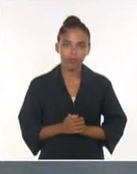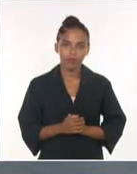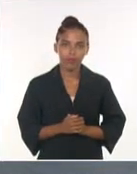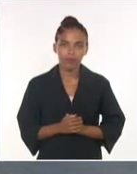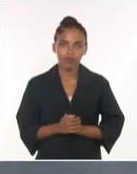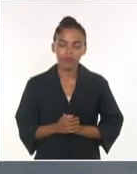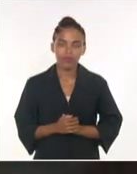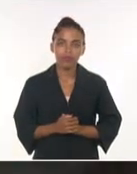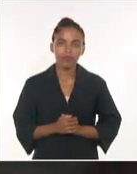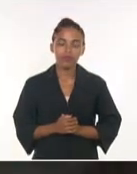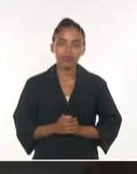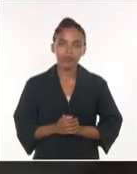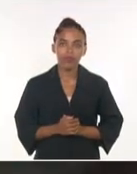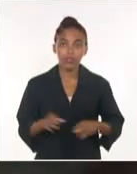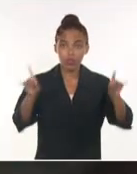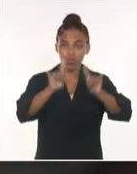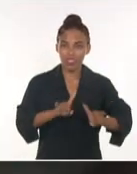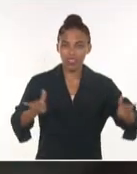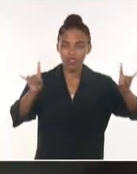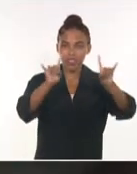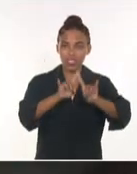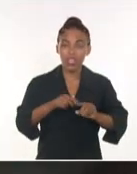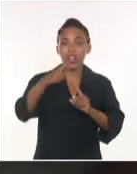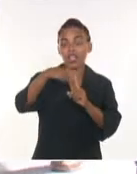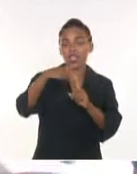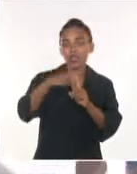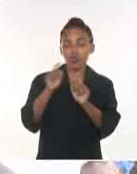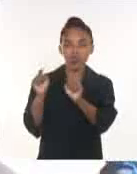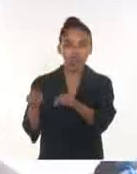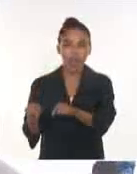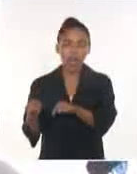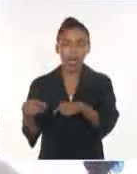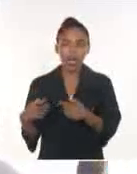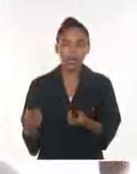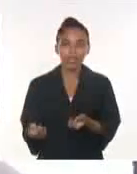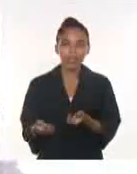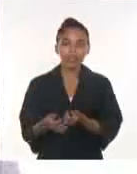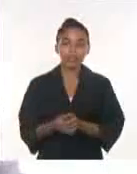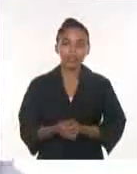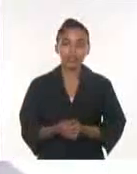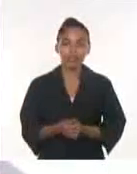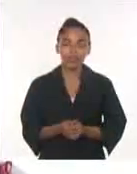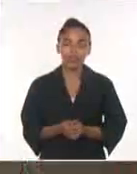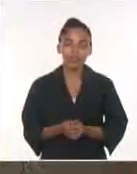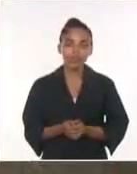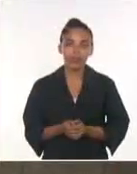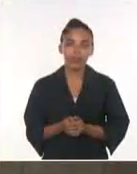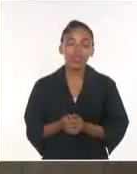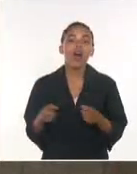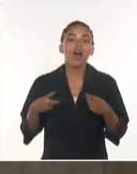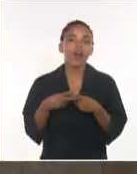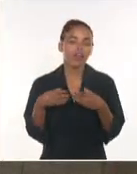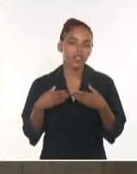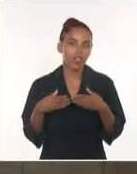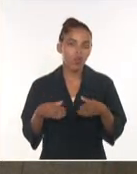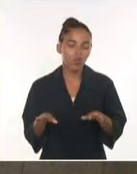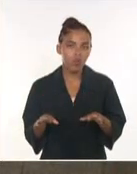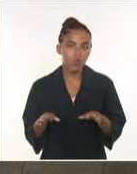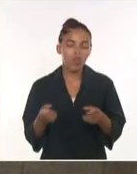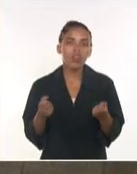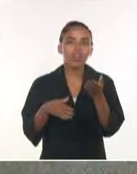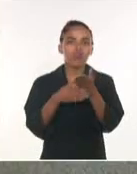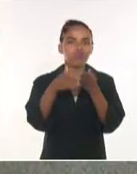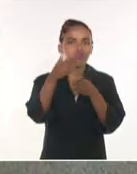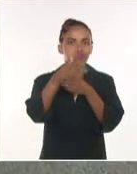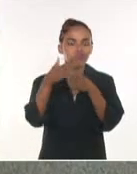En la residencia estudiantil del campus Pepito Tey de la Universidad de las Tunas se inauguró tras una reparación